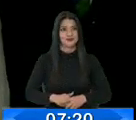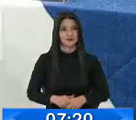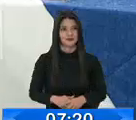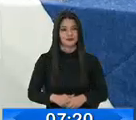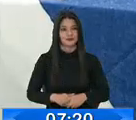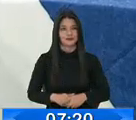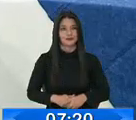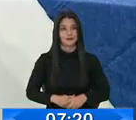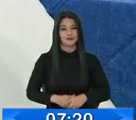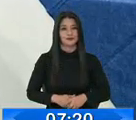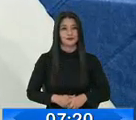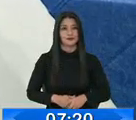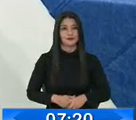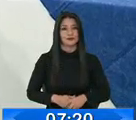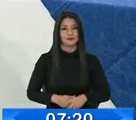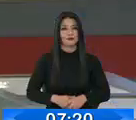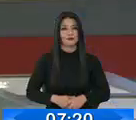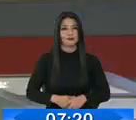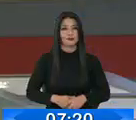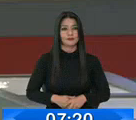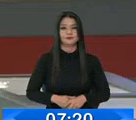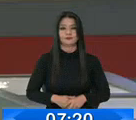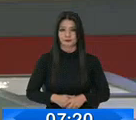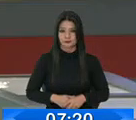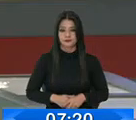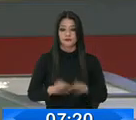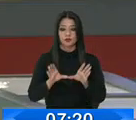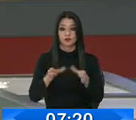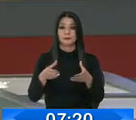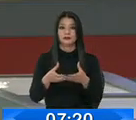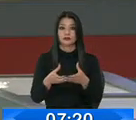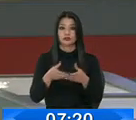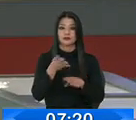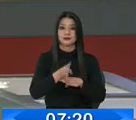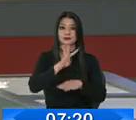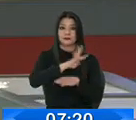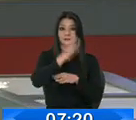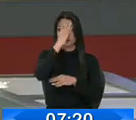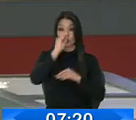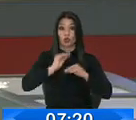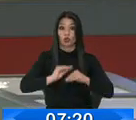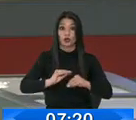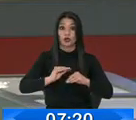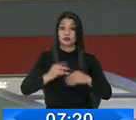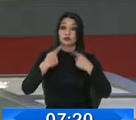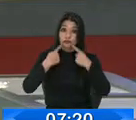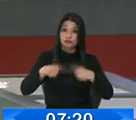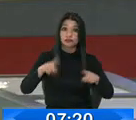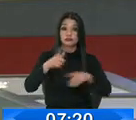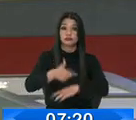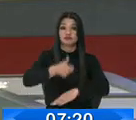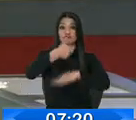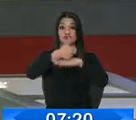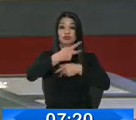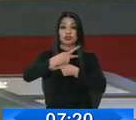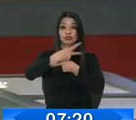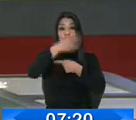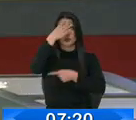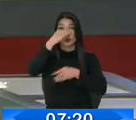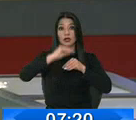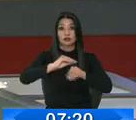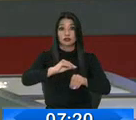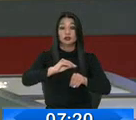Informó Prisci La Cadena. La Comisión Legislativa de Educación resolvió convocar a las autoridades del Consejo de Educación Superior